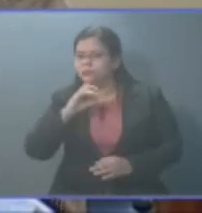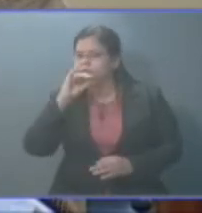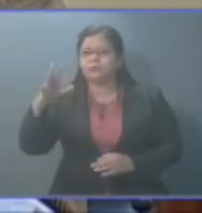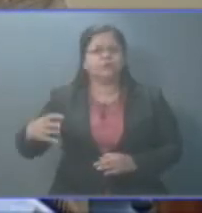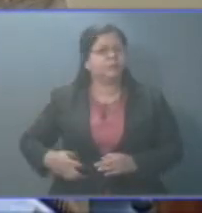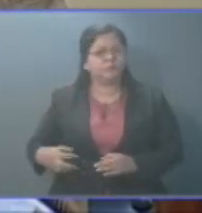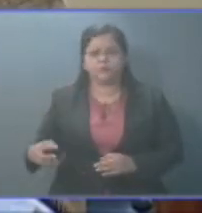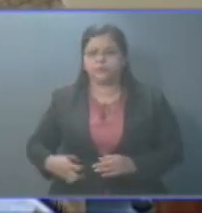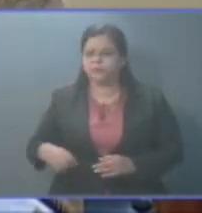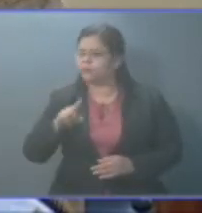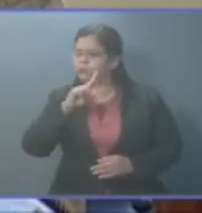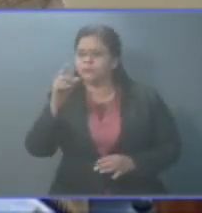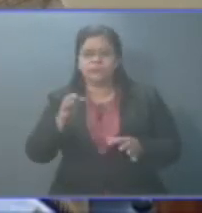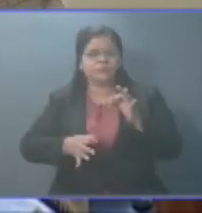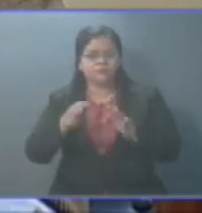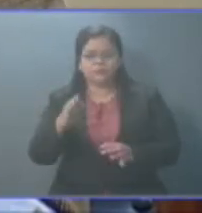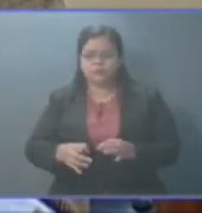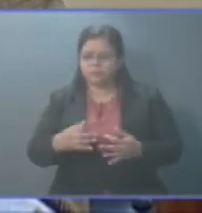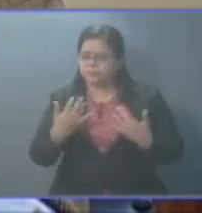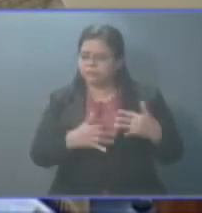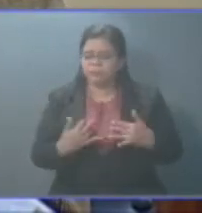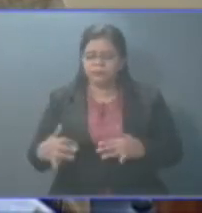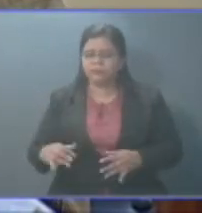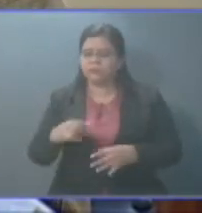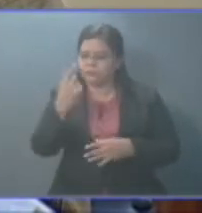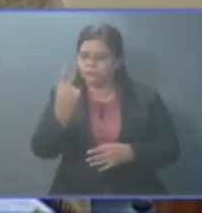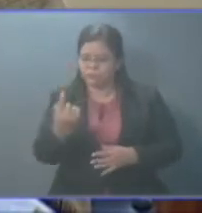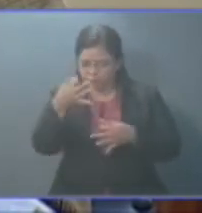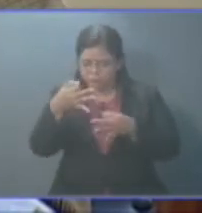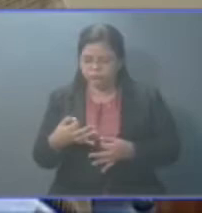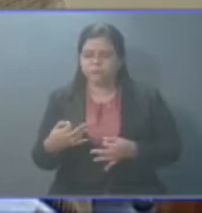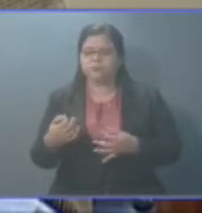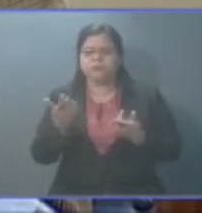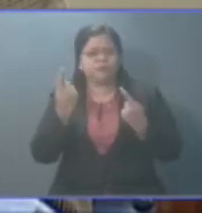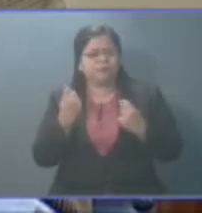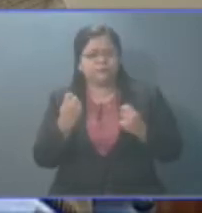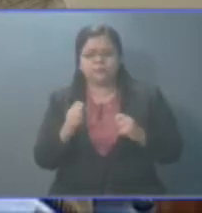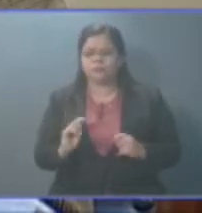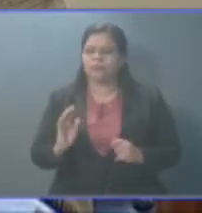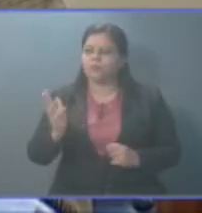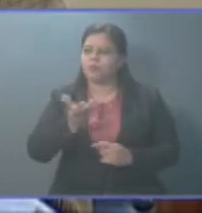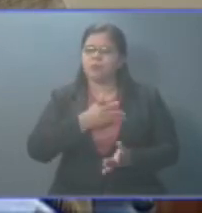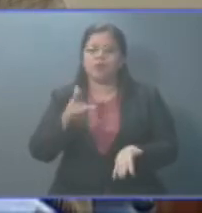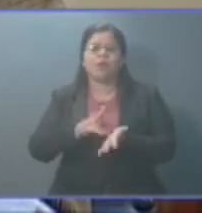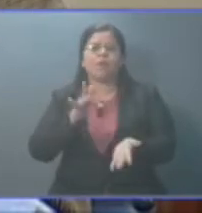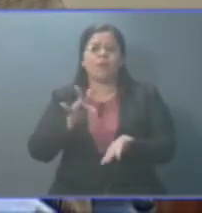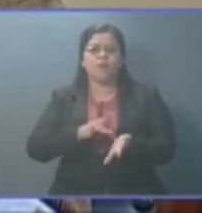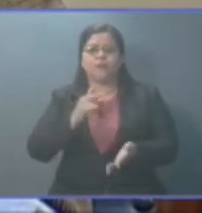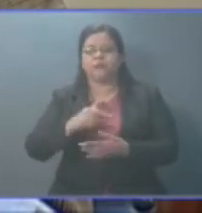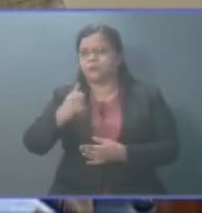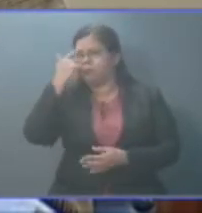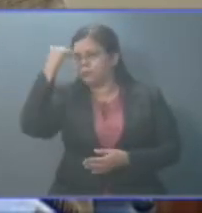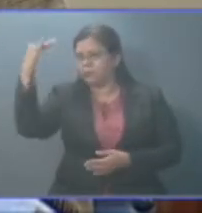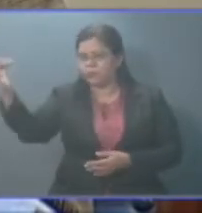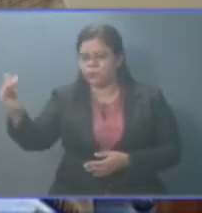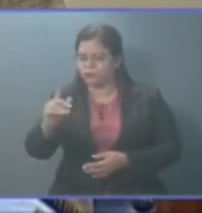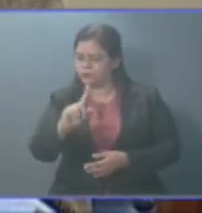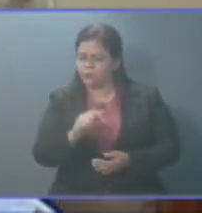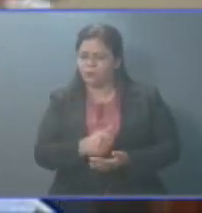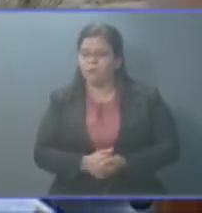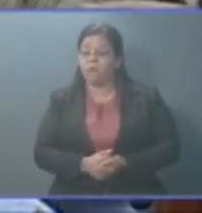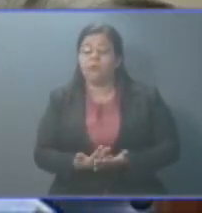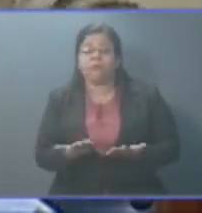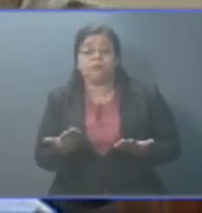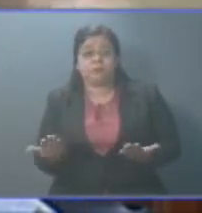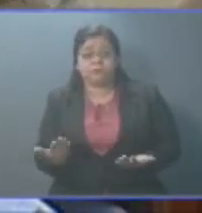no se vale jugar con la dignidad de la gente y no se vale tratar de sacarle raja política a todo. Porque